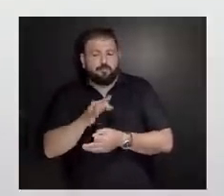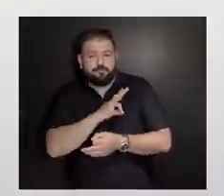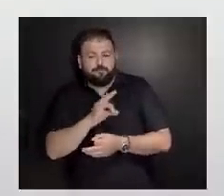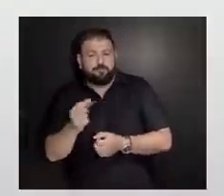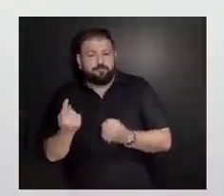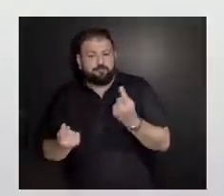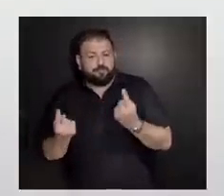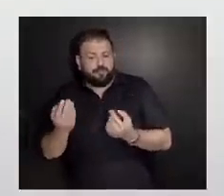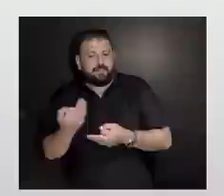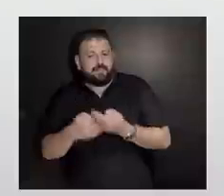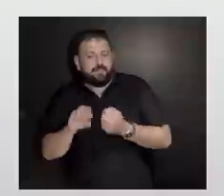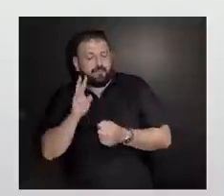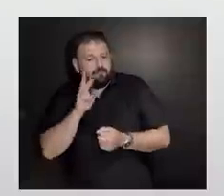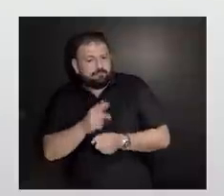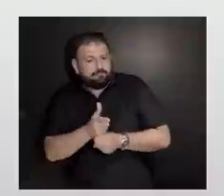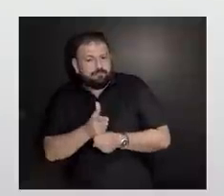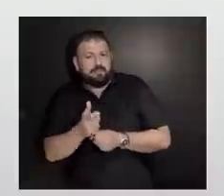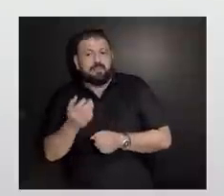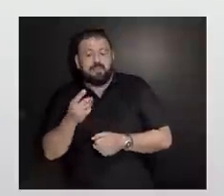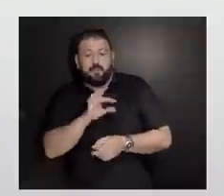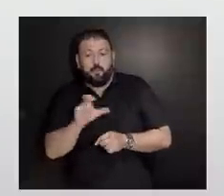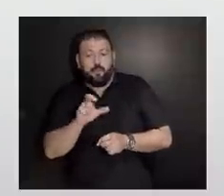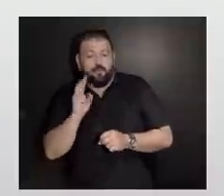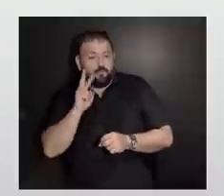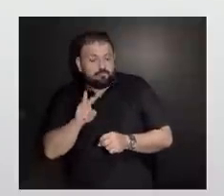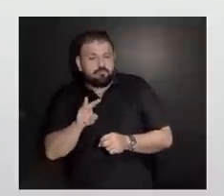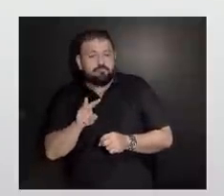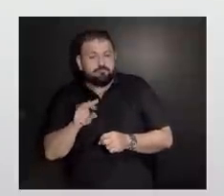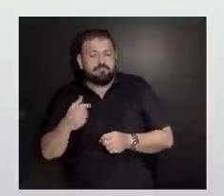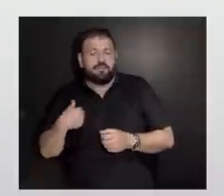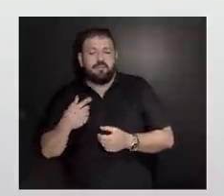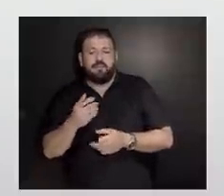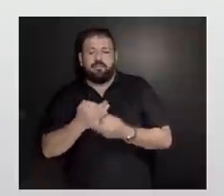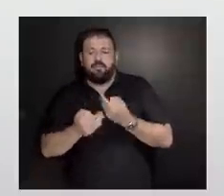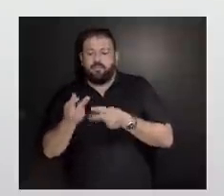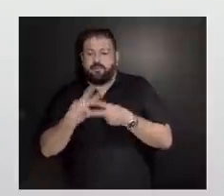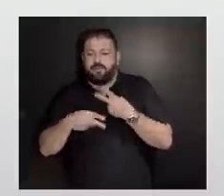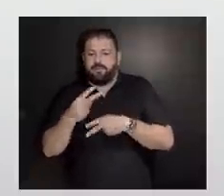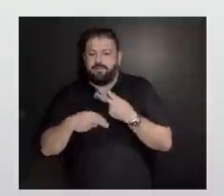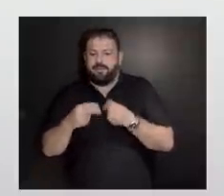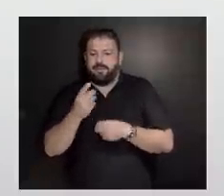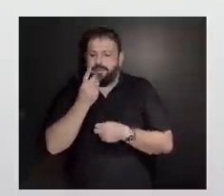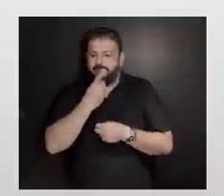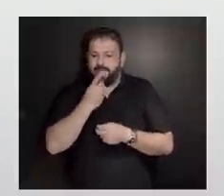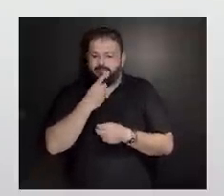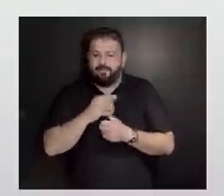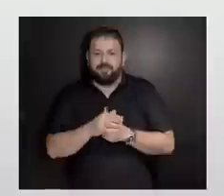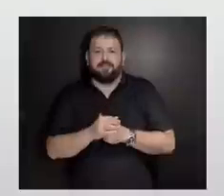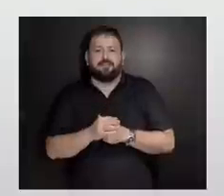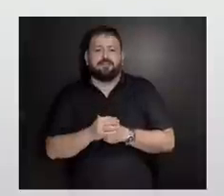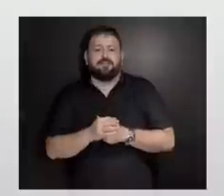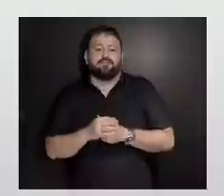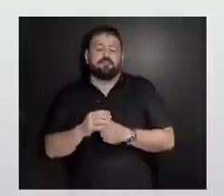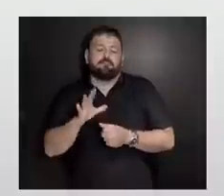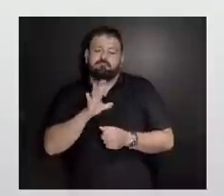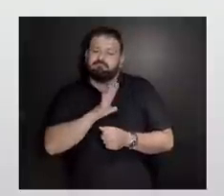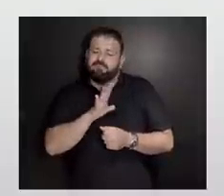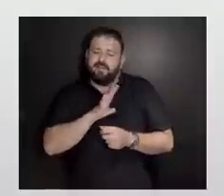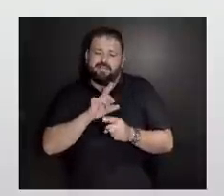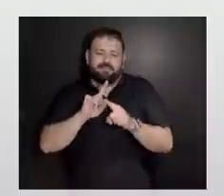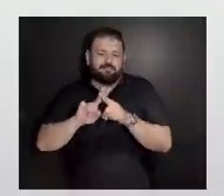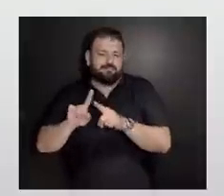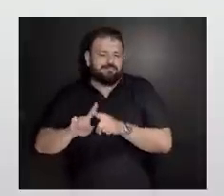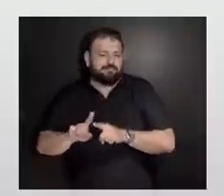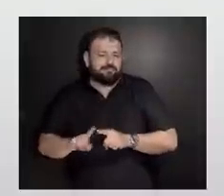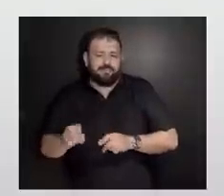cierta predisposición para el desarrollo de diabetes. También pues está la presencia de otras enfermedades como hipertensión, dislipidemia, que en